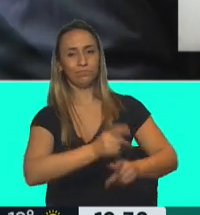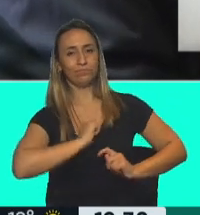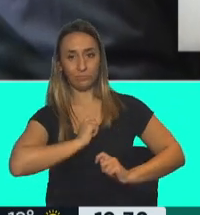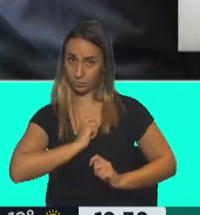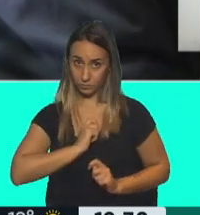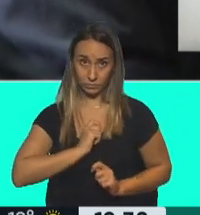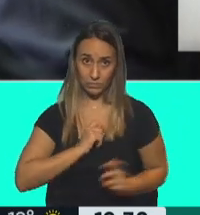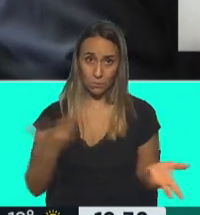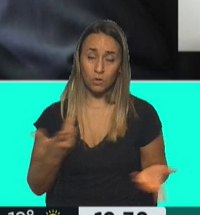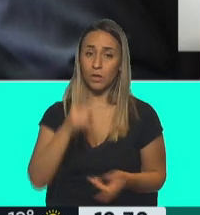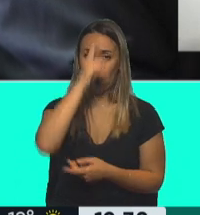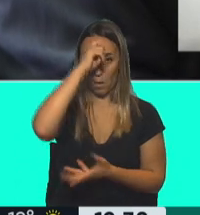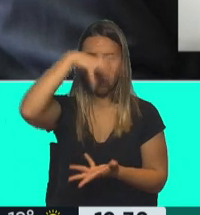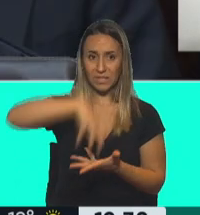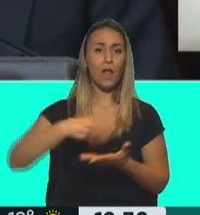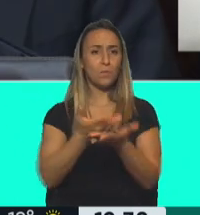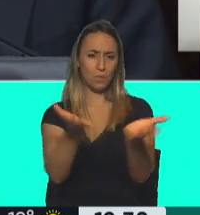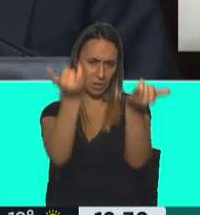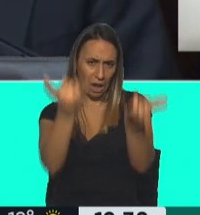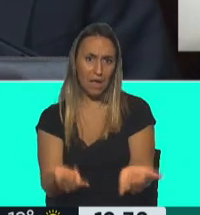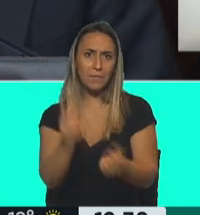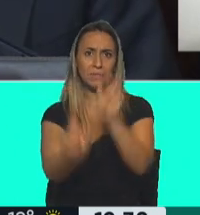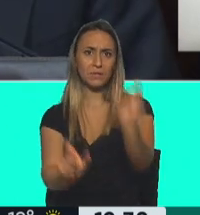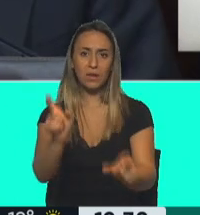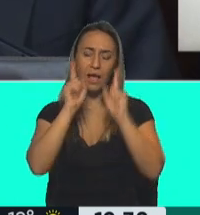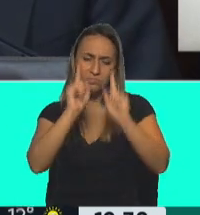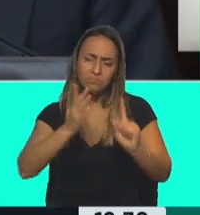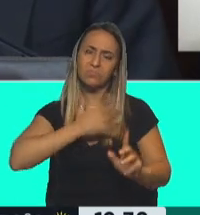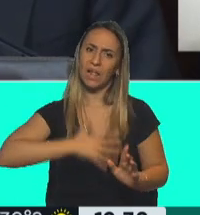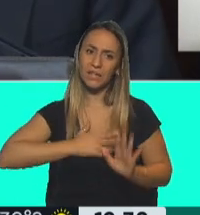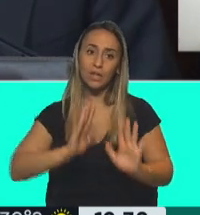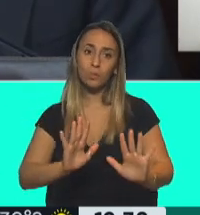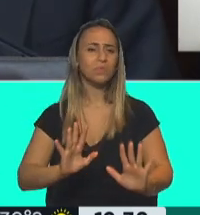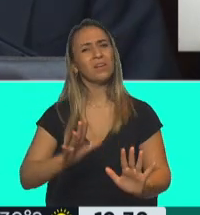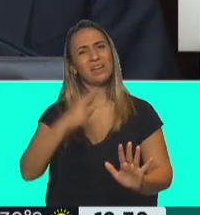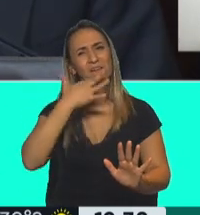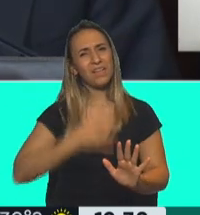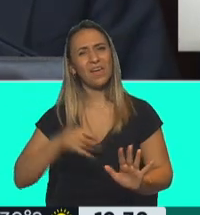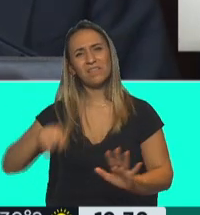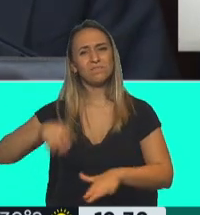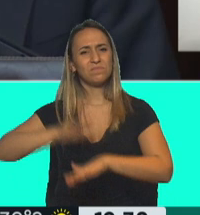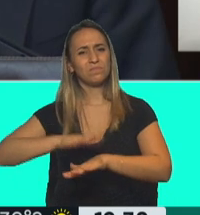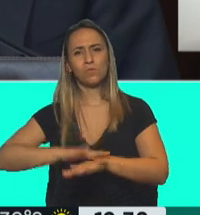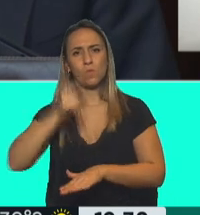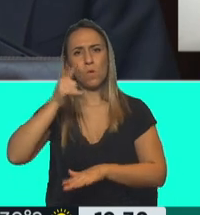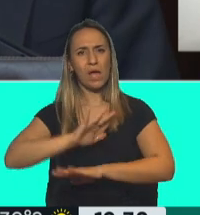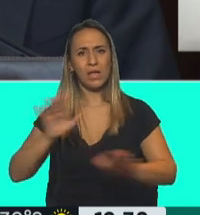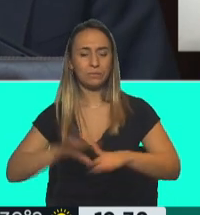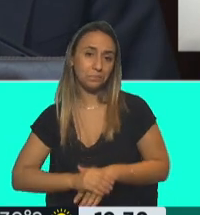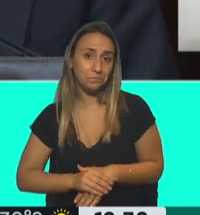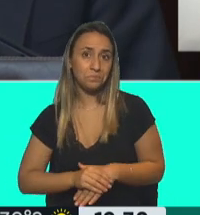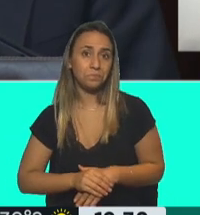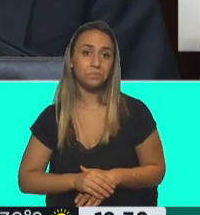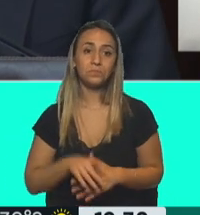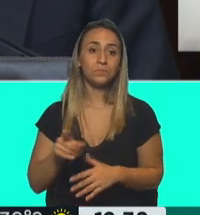supuesto hay un hospital público que los va a atender para que se quede tranquila la gente, pero me parece que es irresponsable que me parece que para tratar